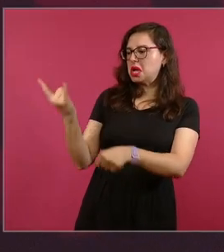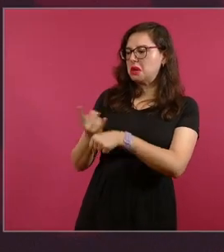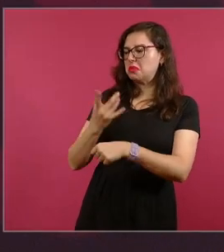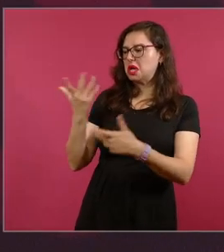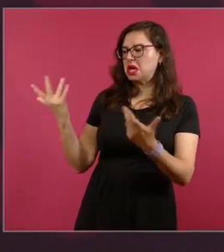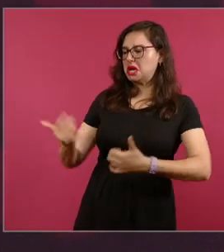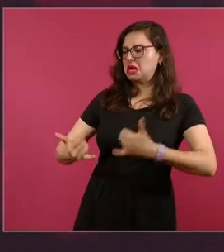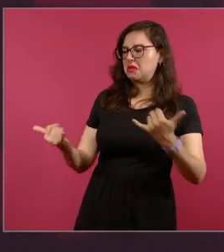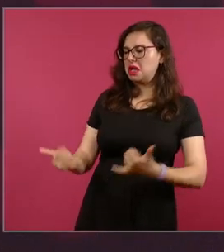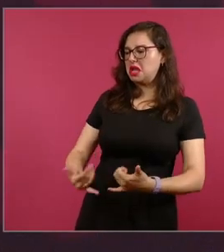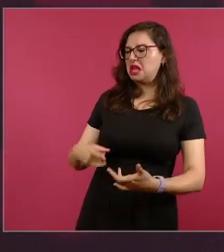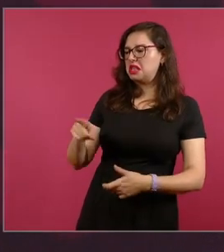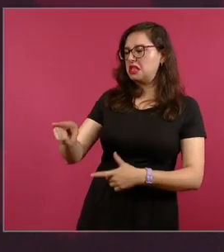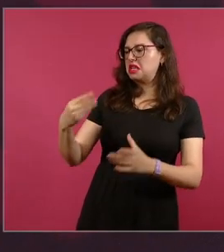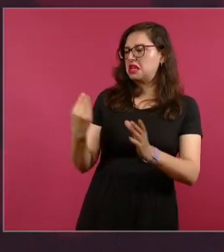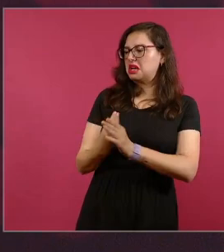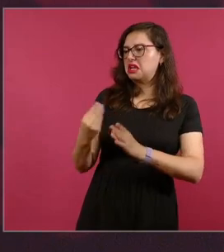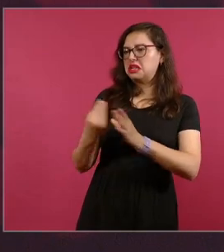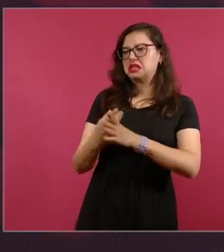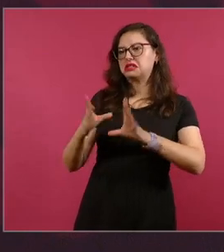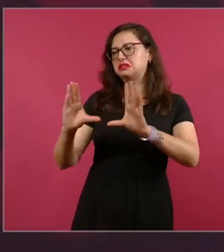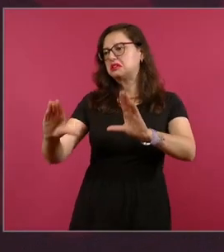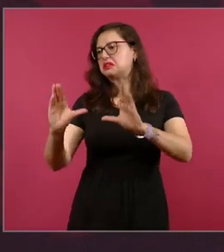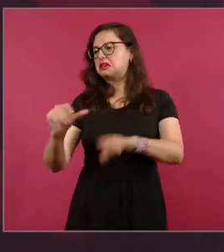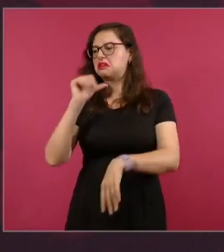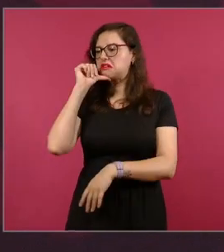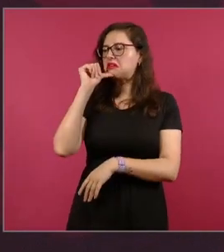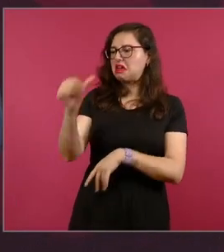y que no daban clases.